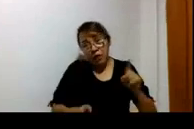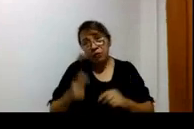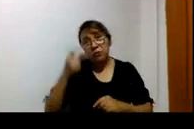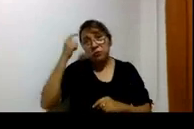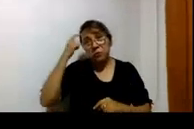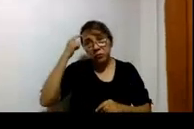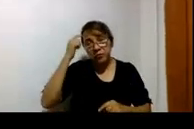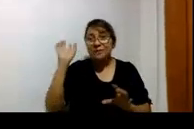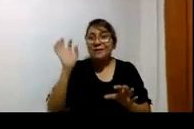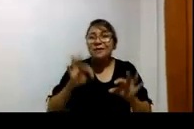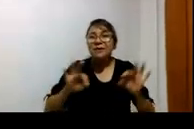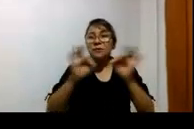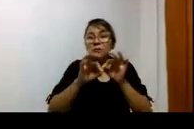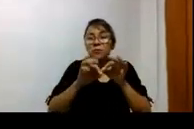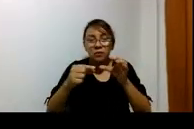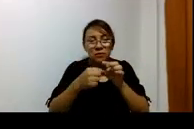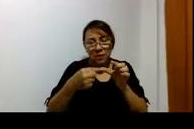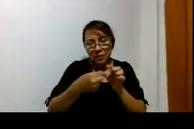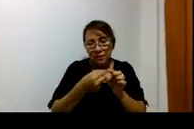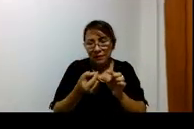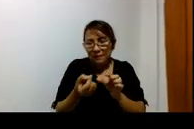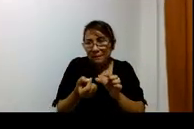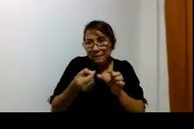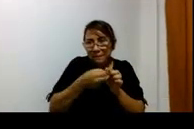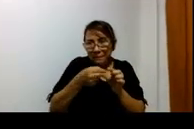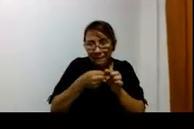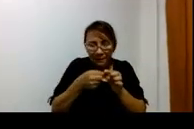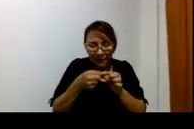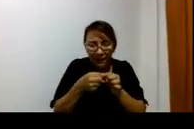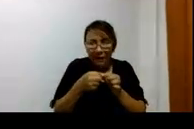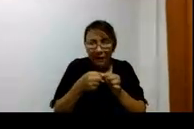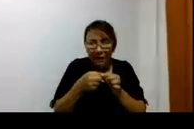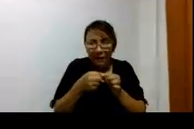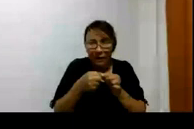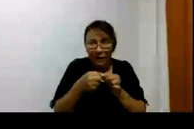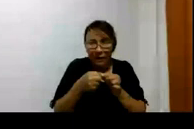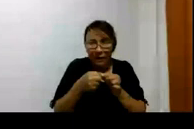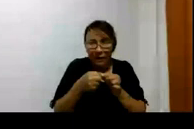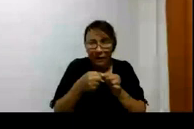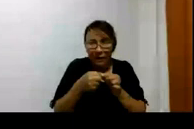a descargar y pueden tener alteraciones en los resultados. Entonces es importante que